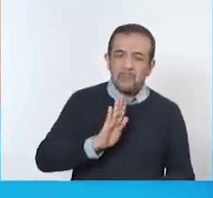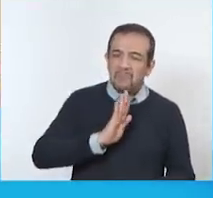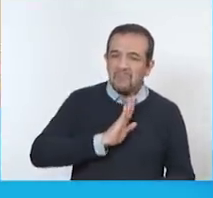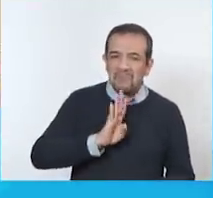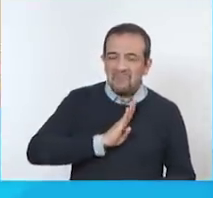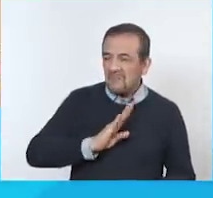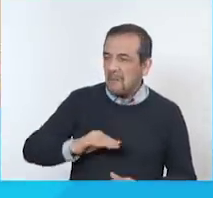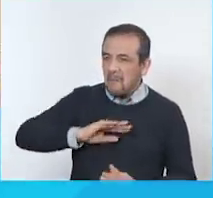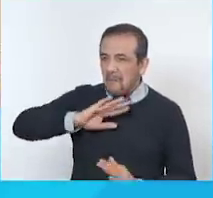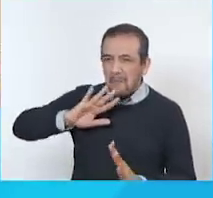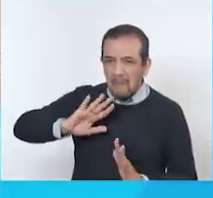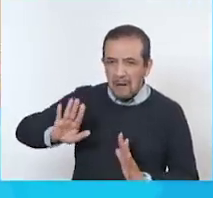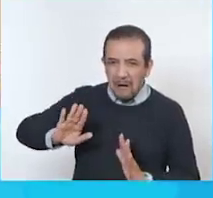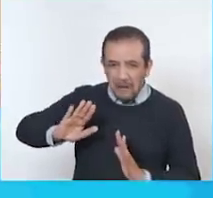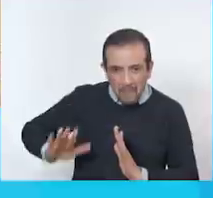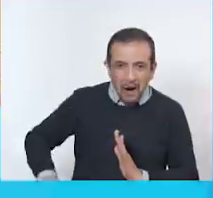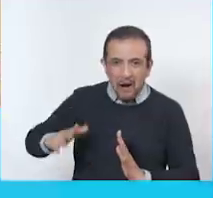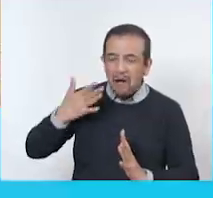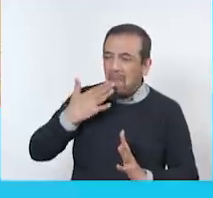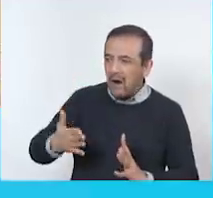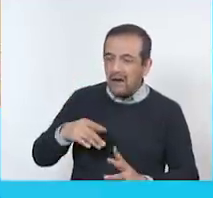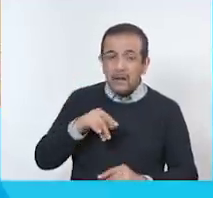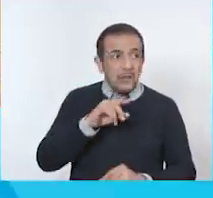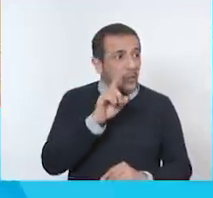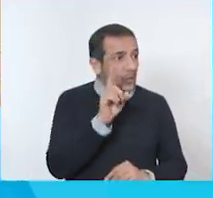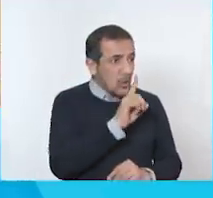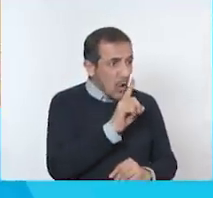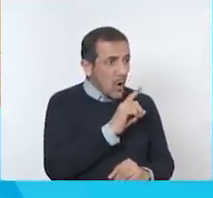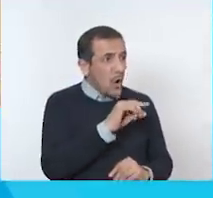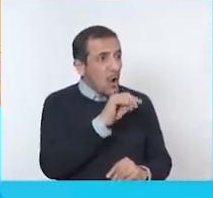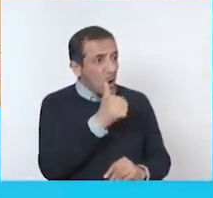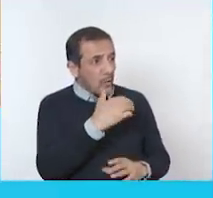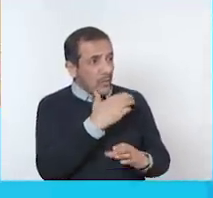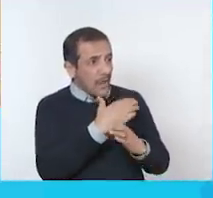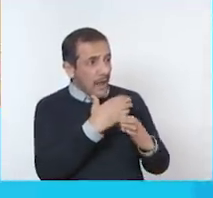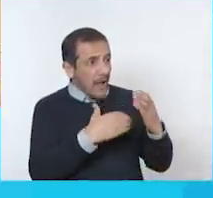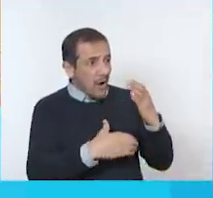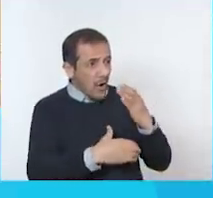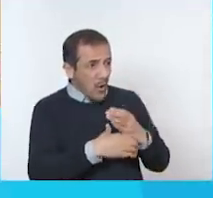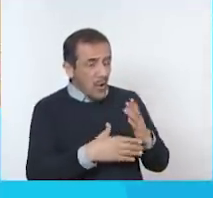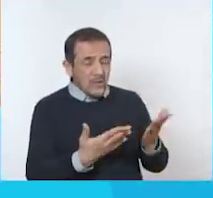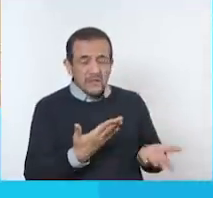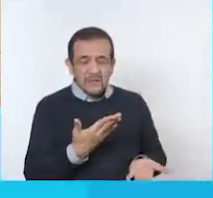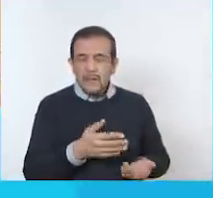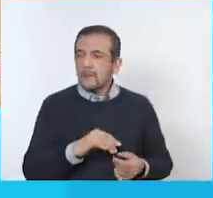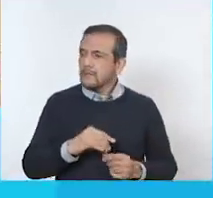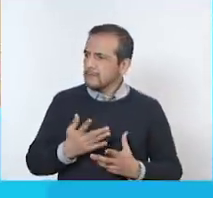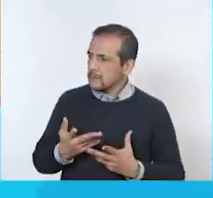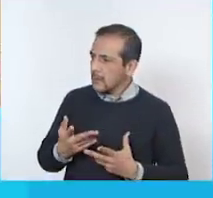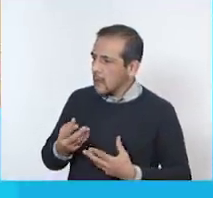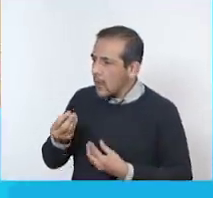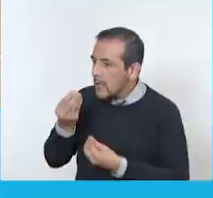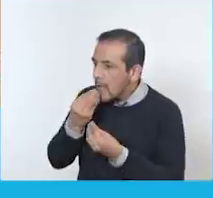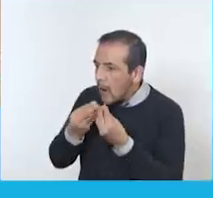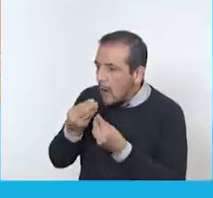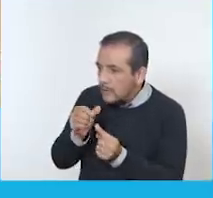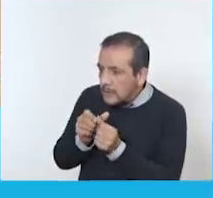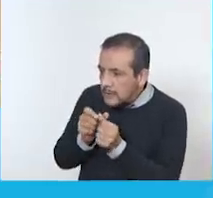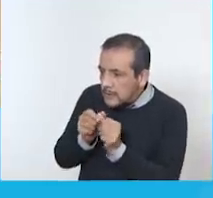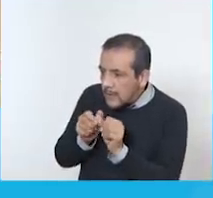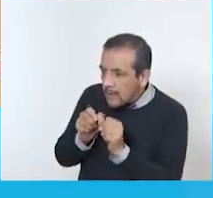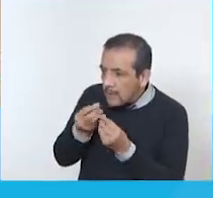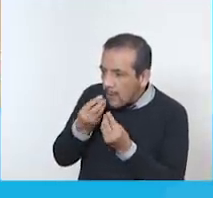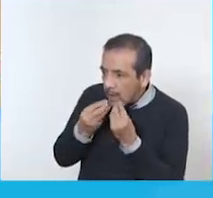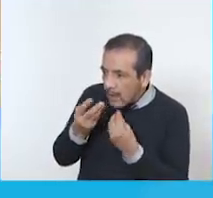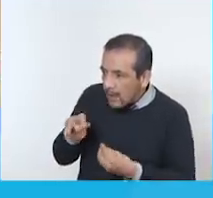Hijos. ¿No? ¡No, es otra cosa! ¡Te comiste todas mis nueces, Cupertino! ¡Híjole, Cupertino!